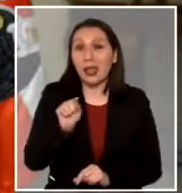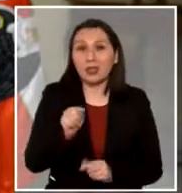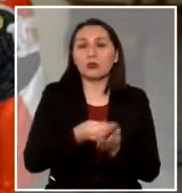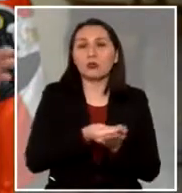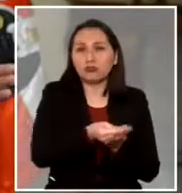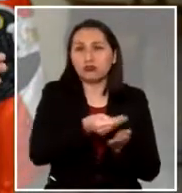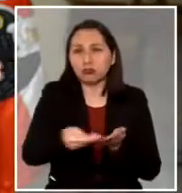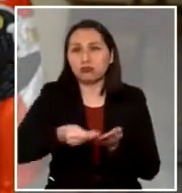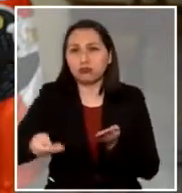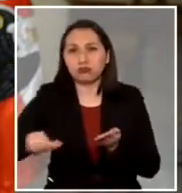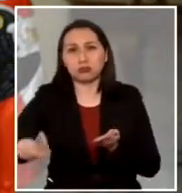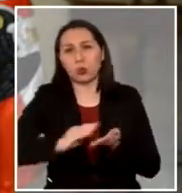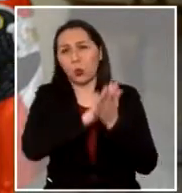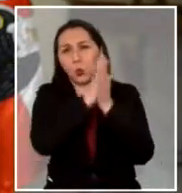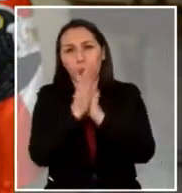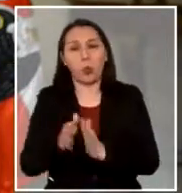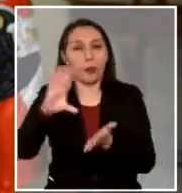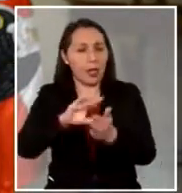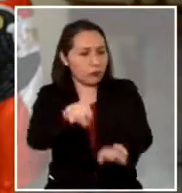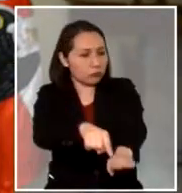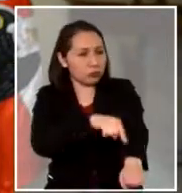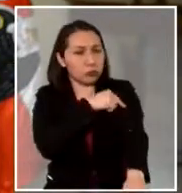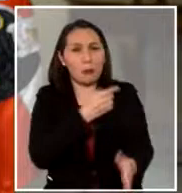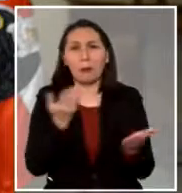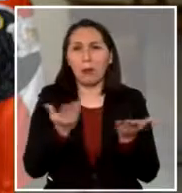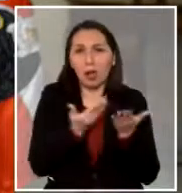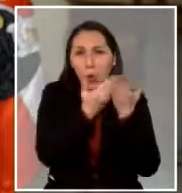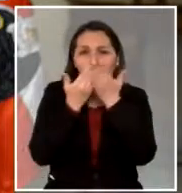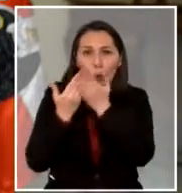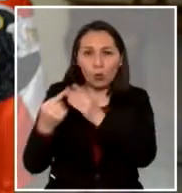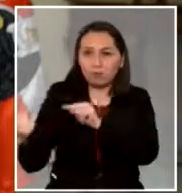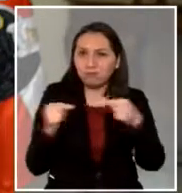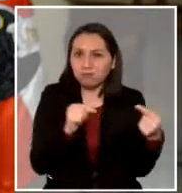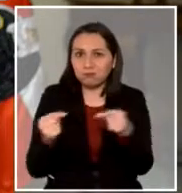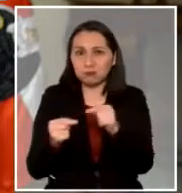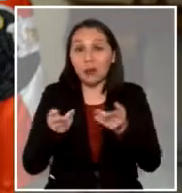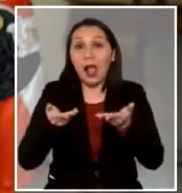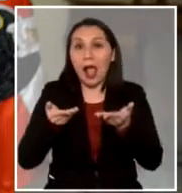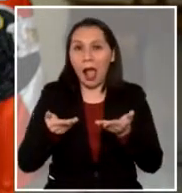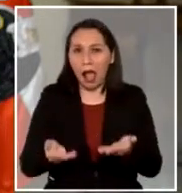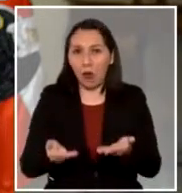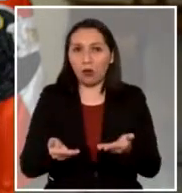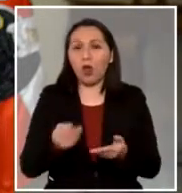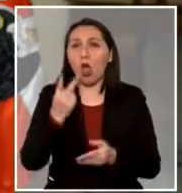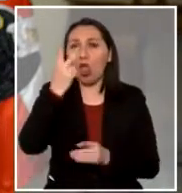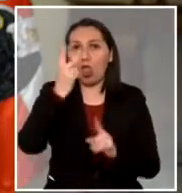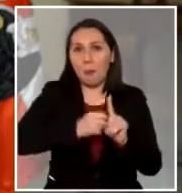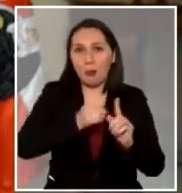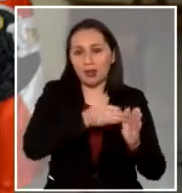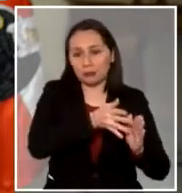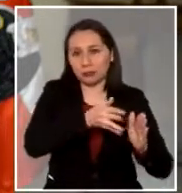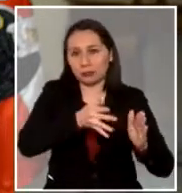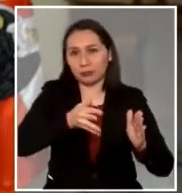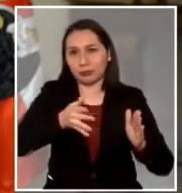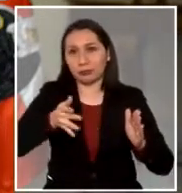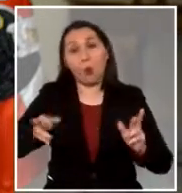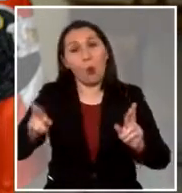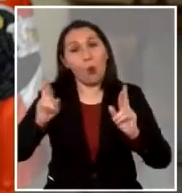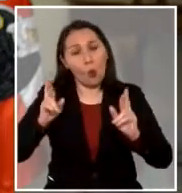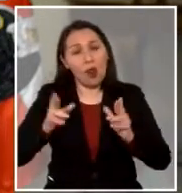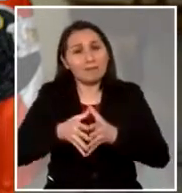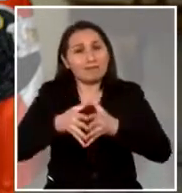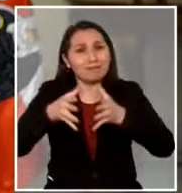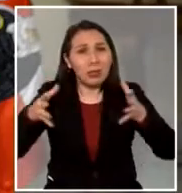distribuirá por todo el país para su estudio y debate desde ahora se abren dos meses de una amplia y ojalá